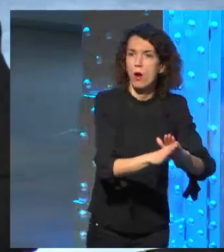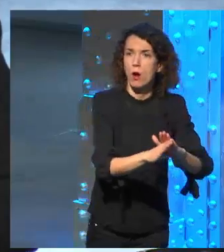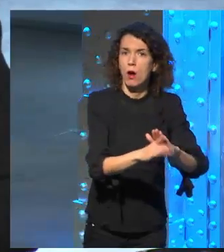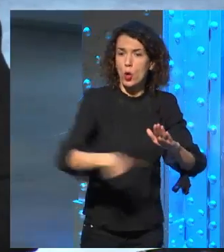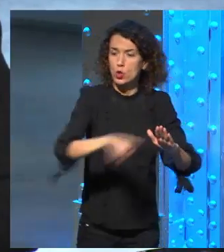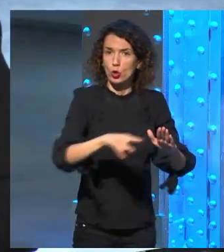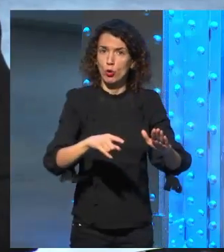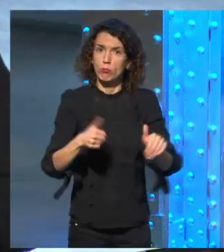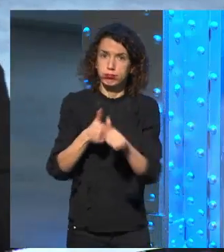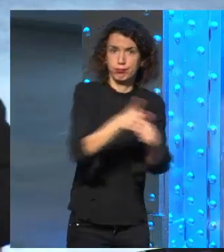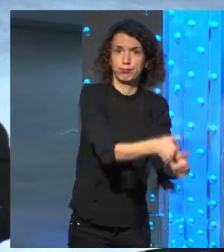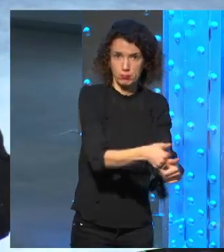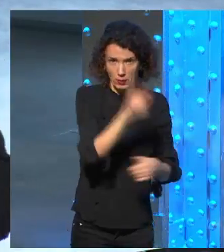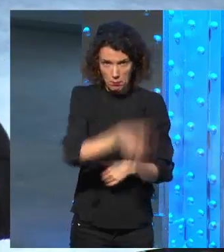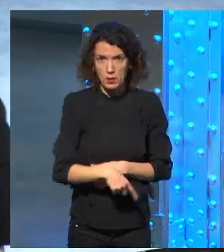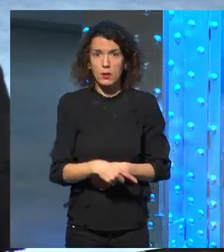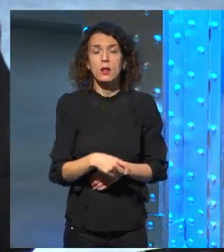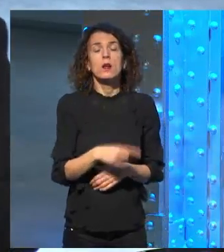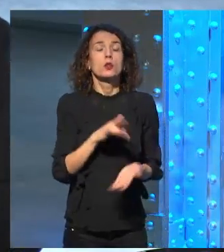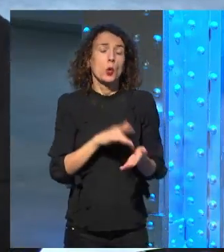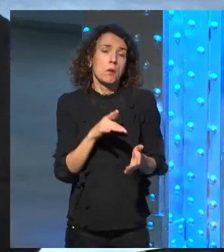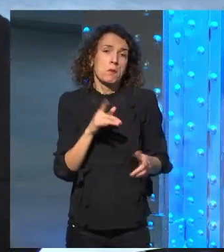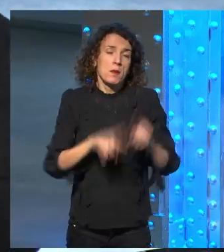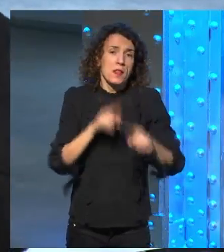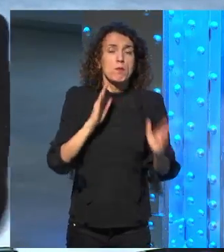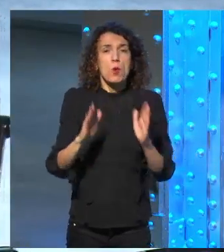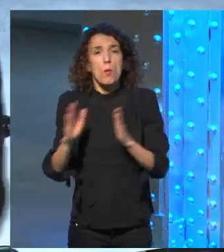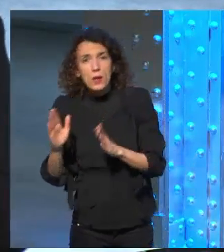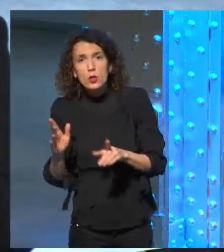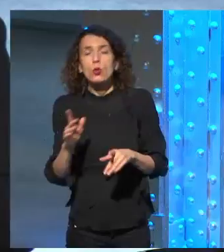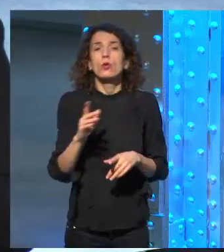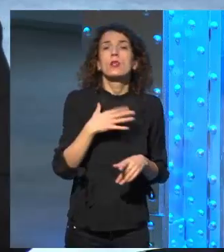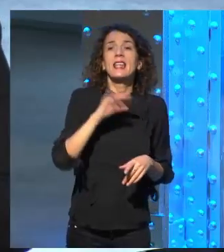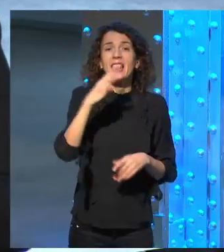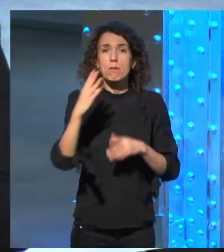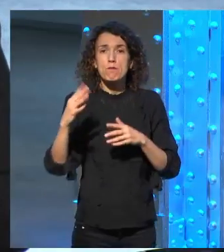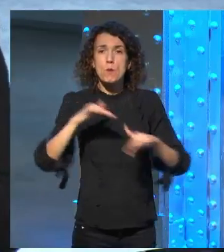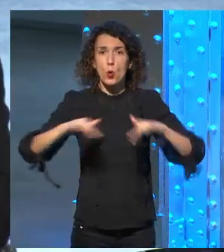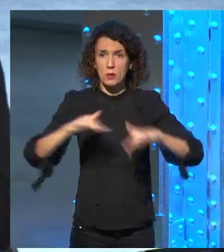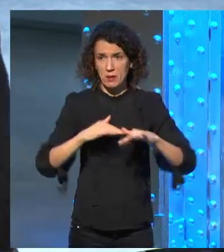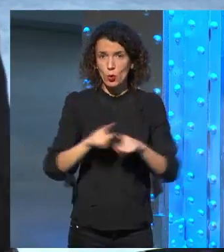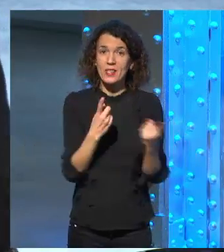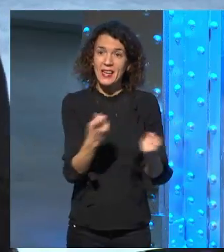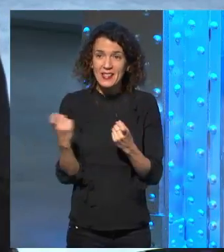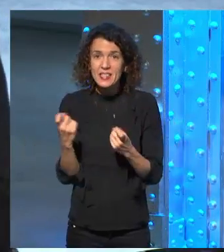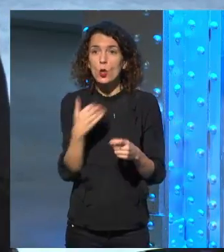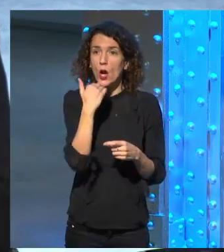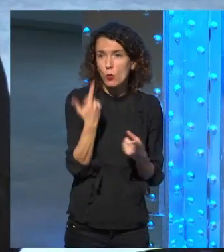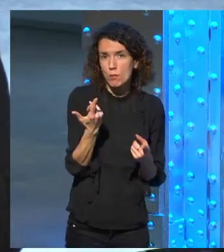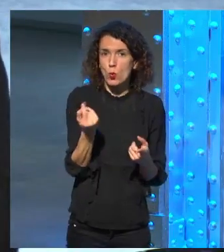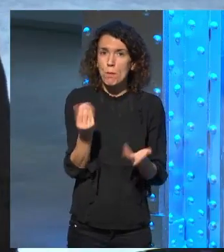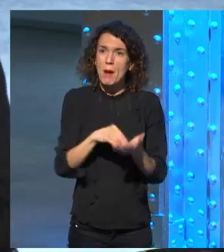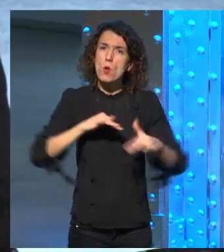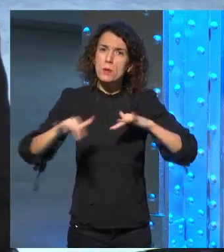tiramos para adelante todos, y en otro sentido pues hay momentos en los que como el tercer movimiento yo necesito lidiar un poco más porque es